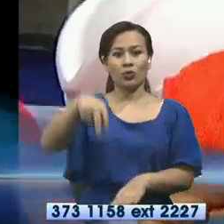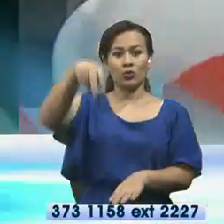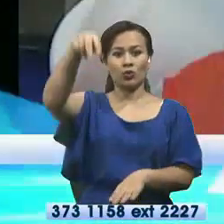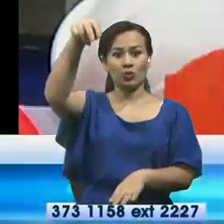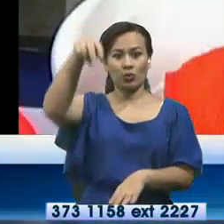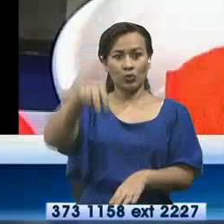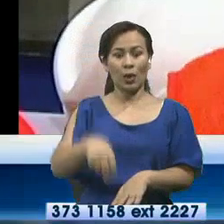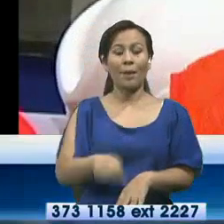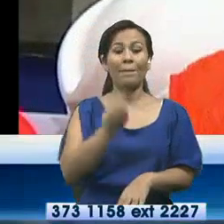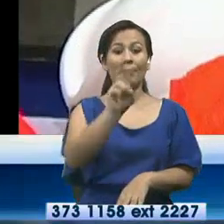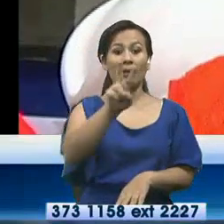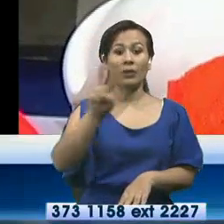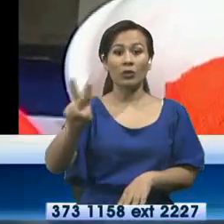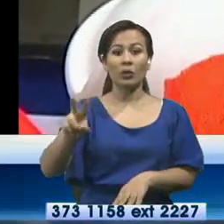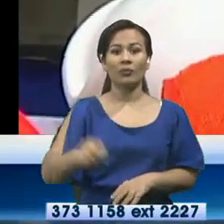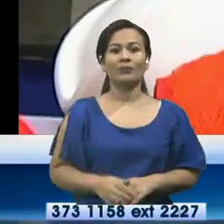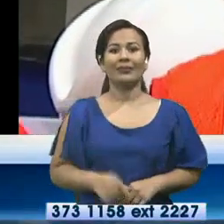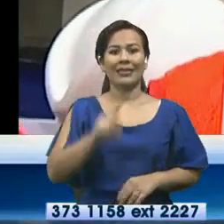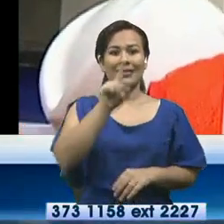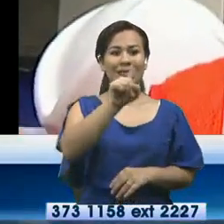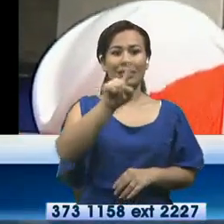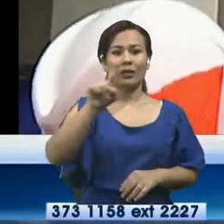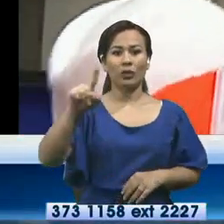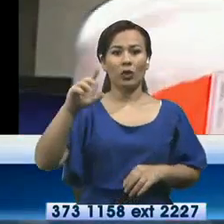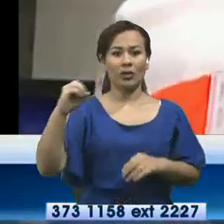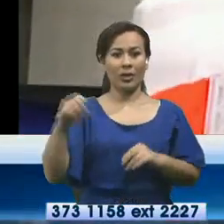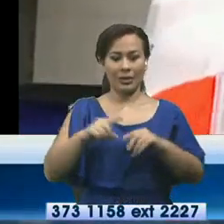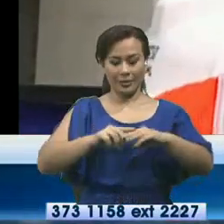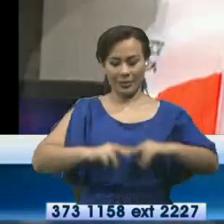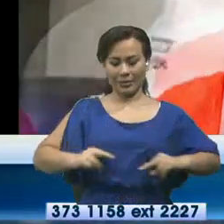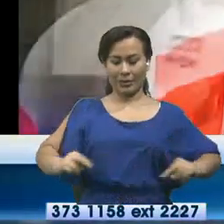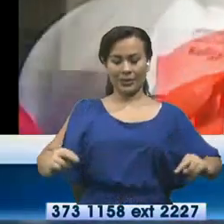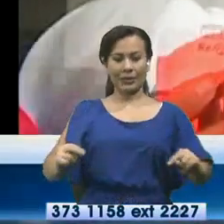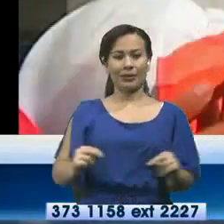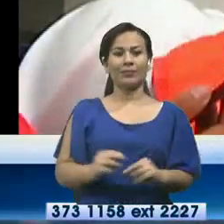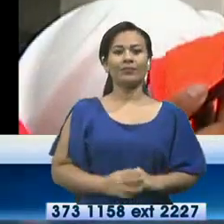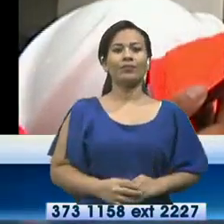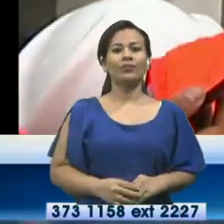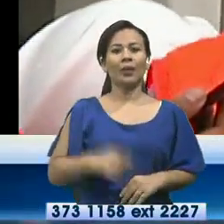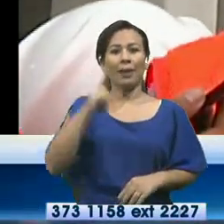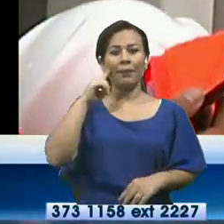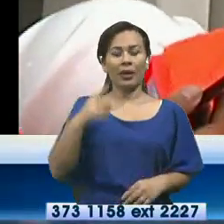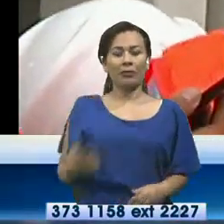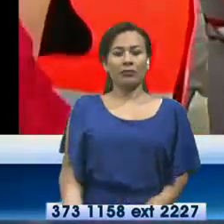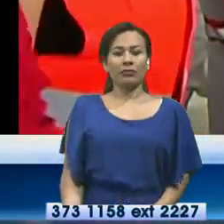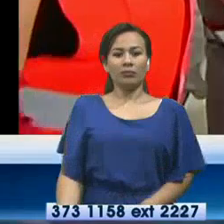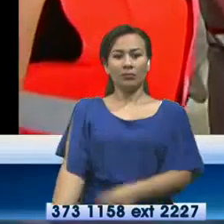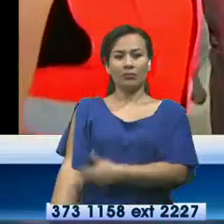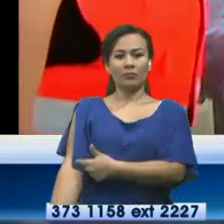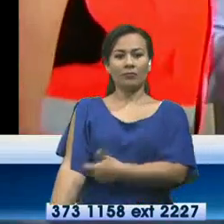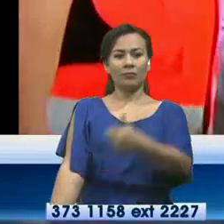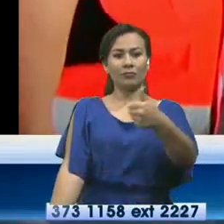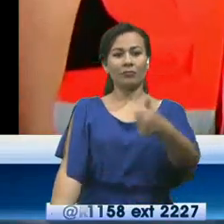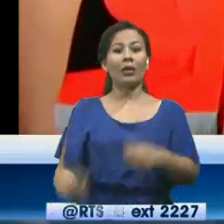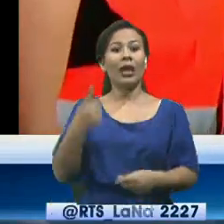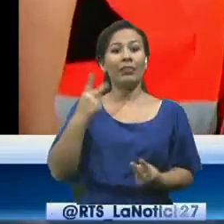ascensores. 110 puestos que son para hemodiálisis, trabajando 24/7. Informó Julio César